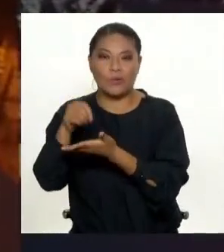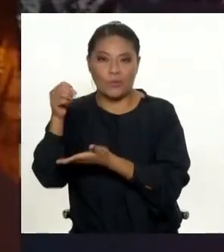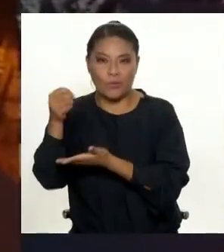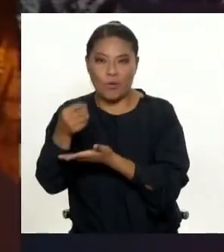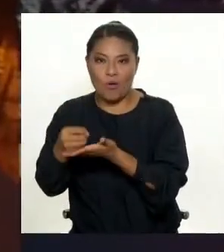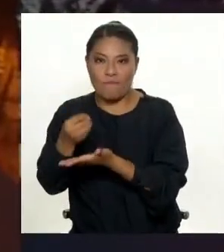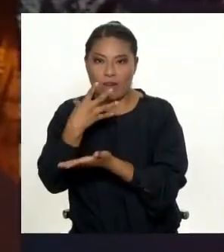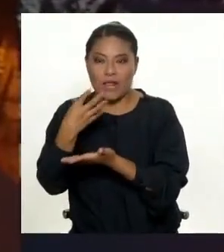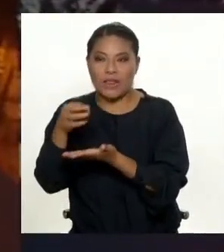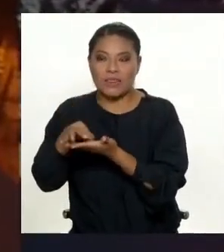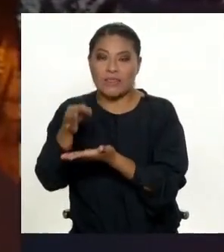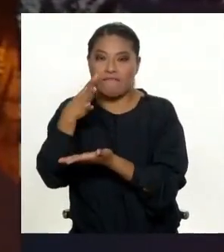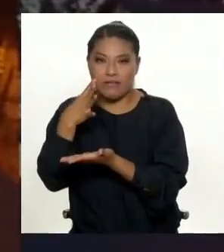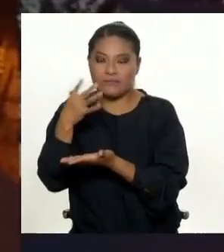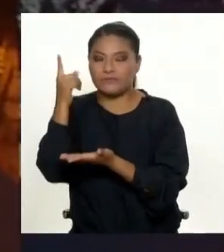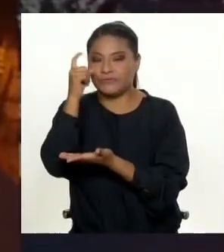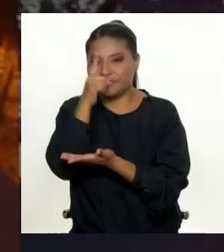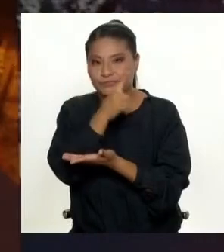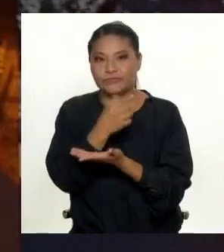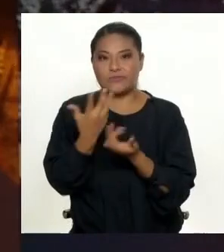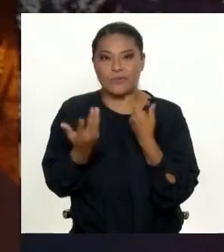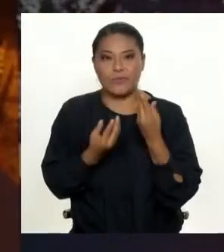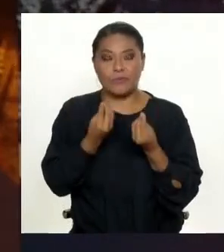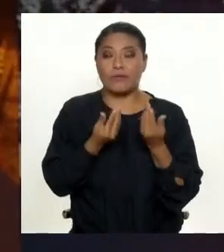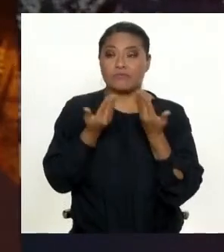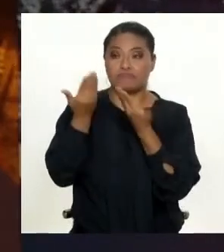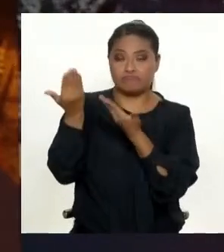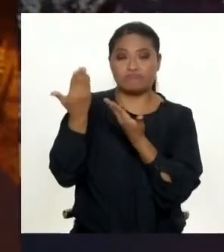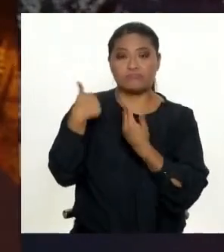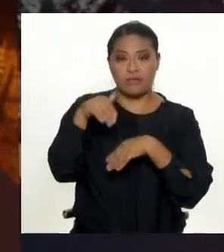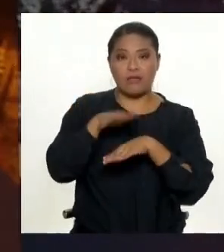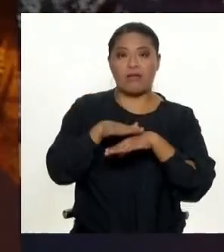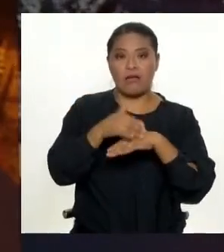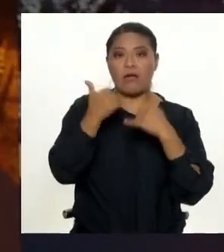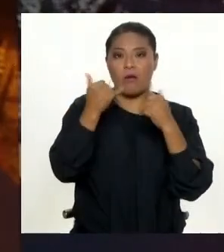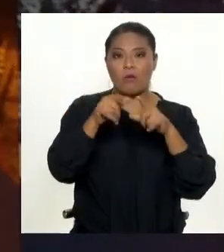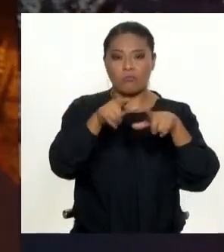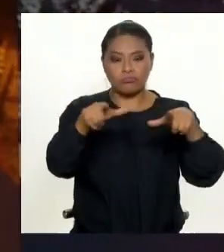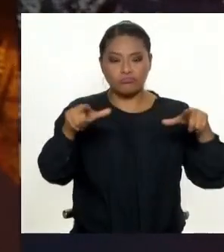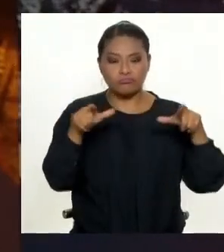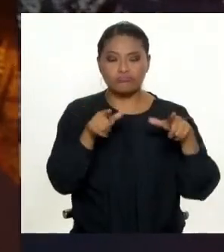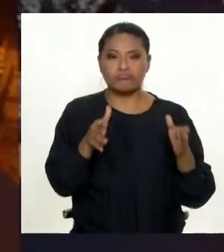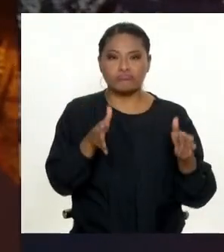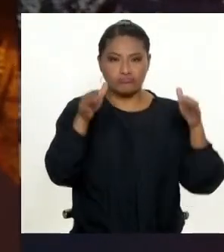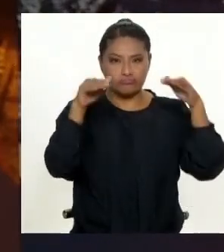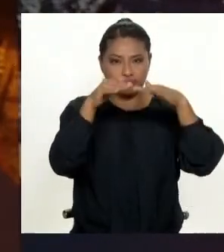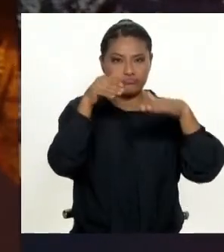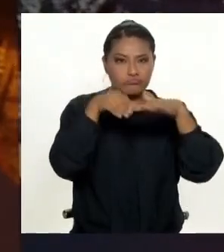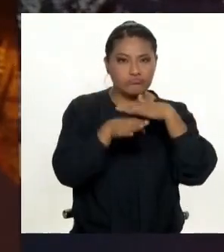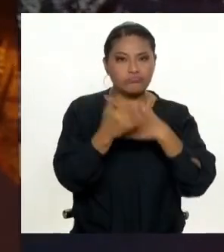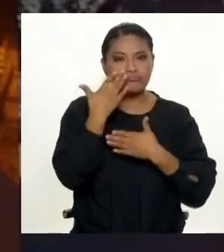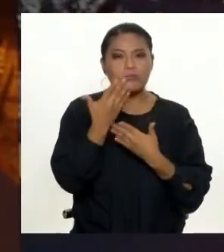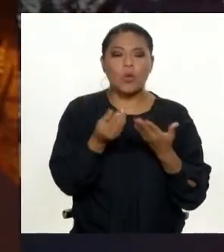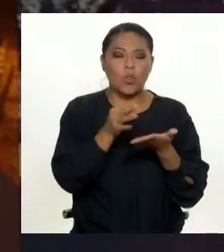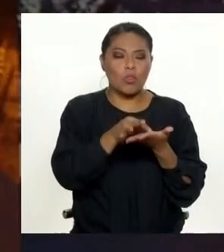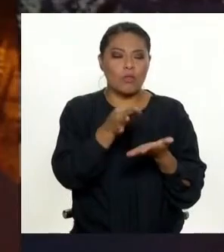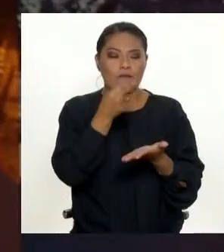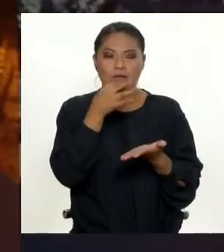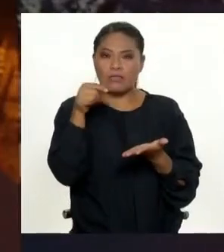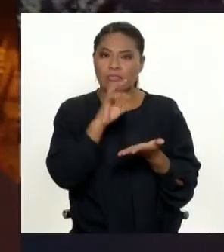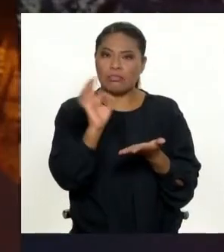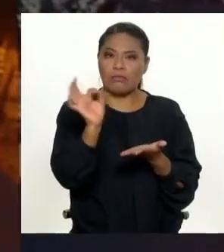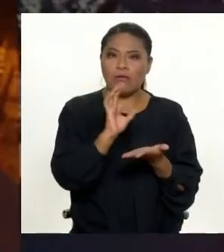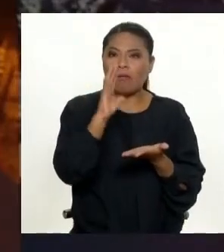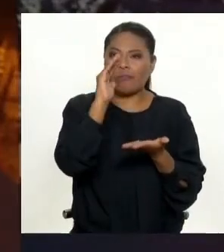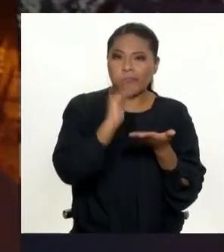información porque su salud está interviniendo. Va a tomar acciones para aquellos establecimientos de salud que nos digan que no hay medicinas, que